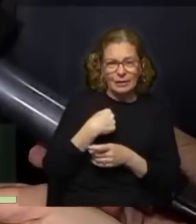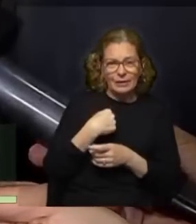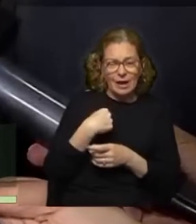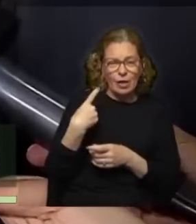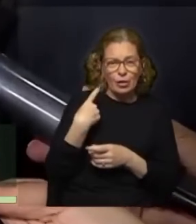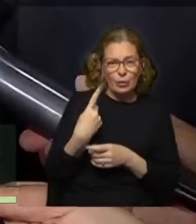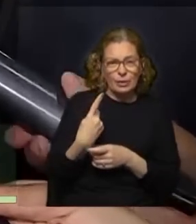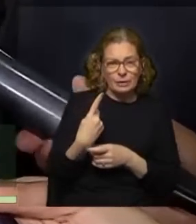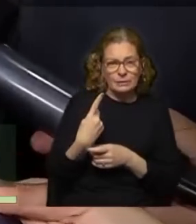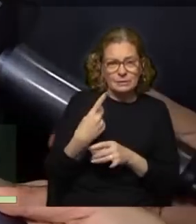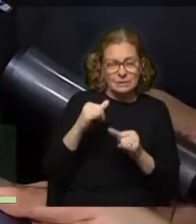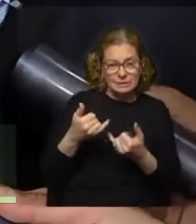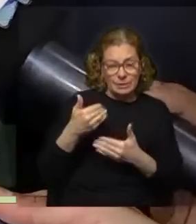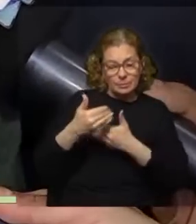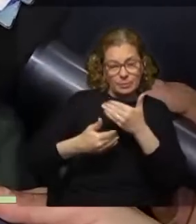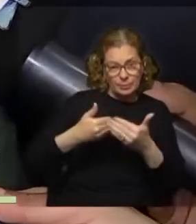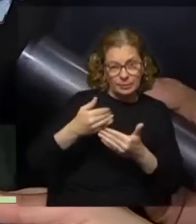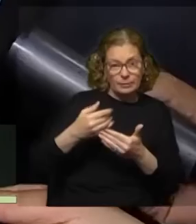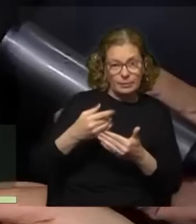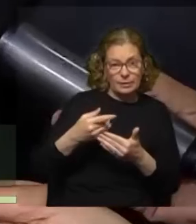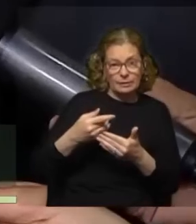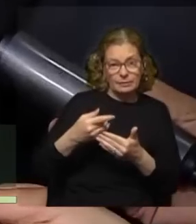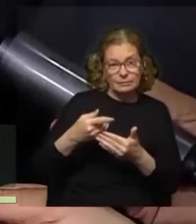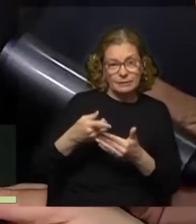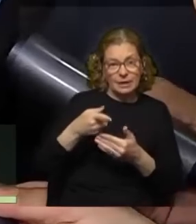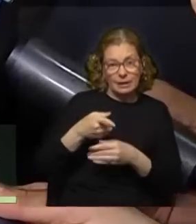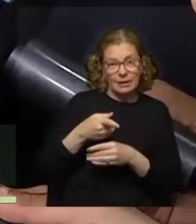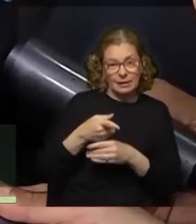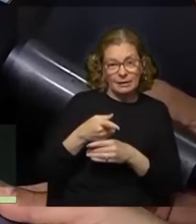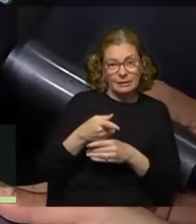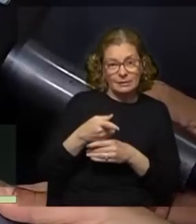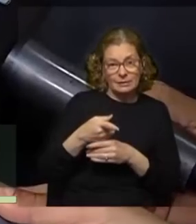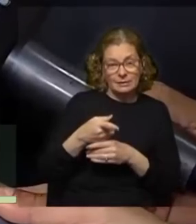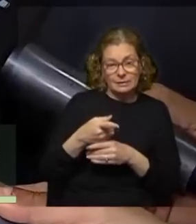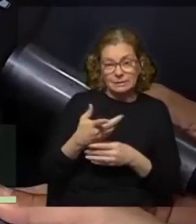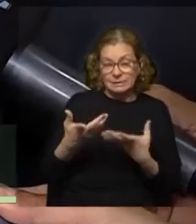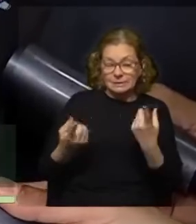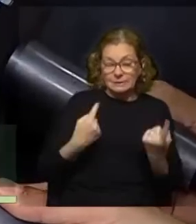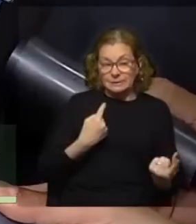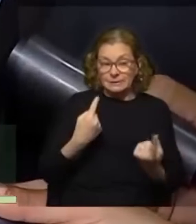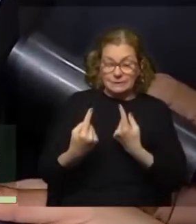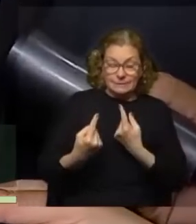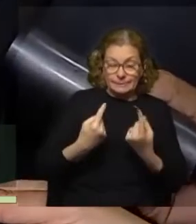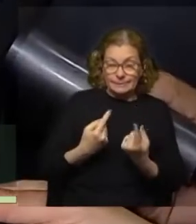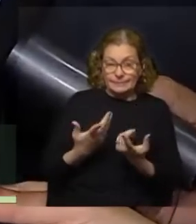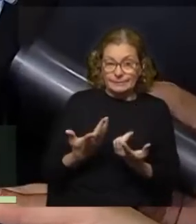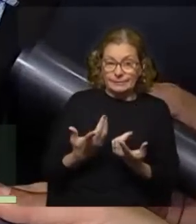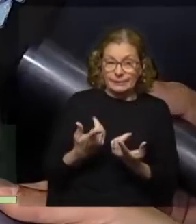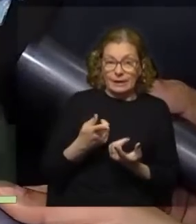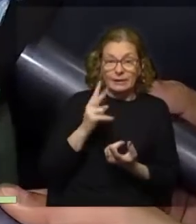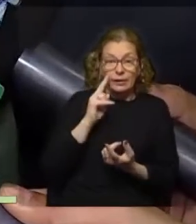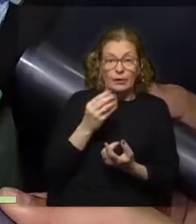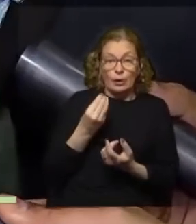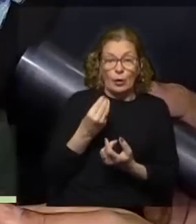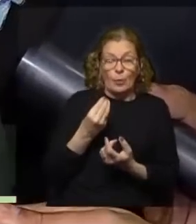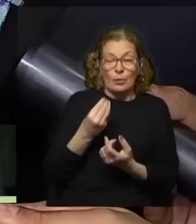propietarios que estaba el profesor del proceso ahí quedamos en el ida y vuelta no hay que ver